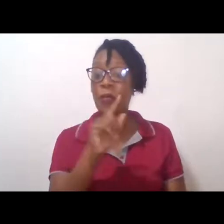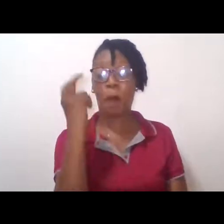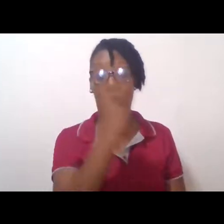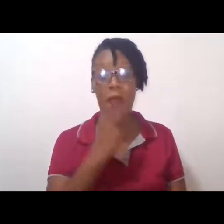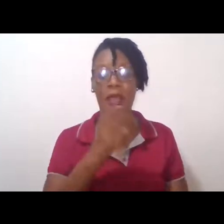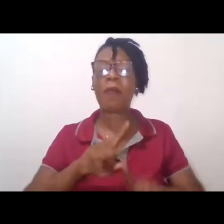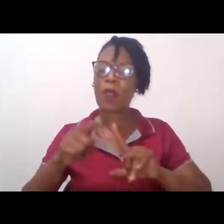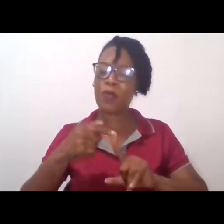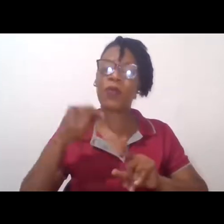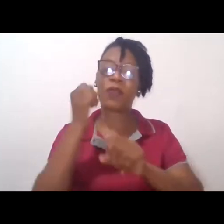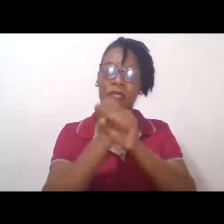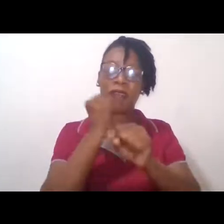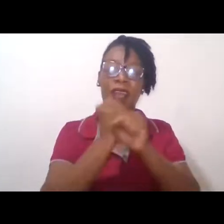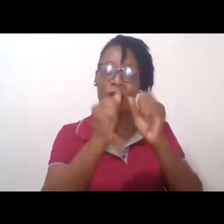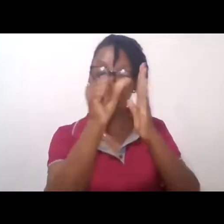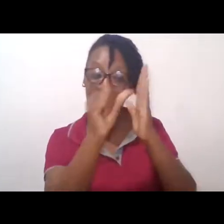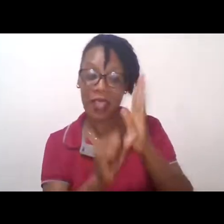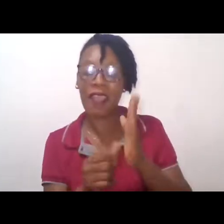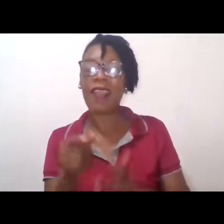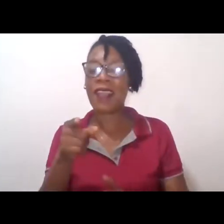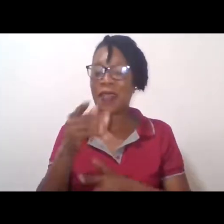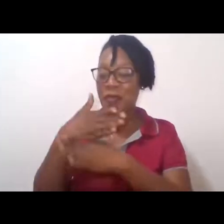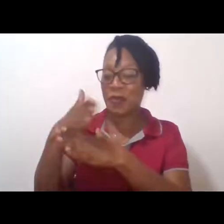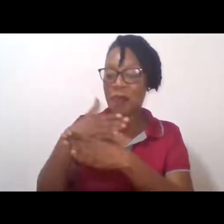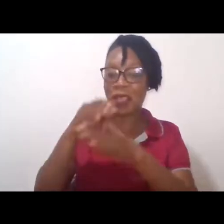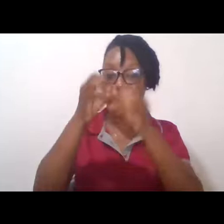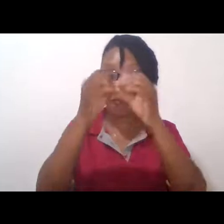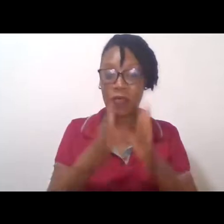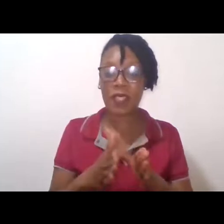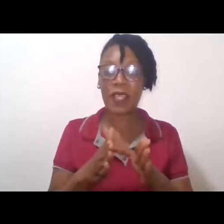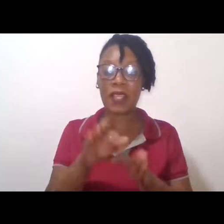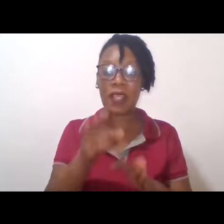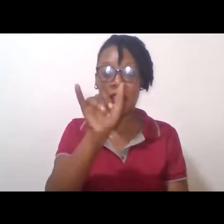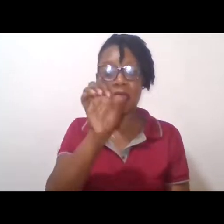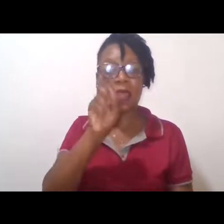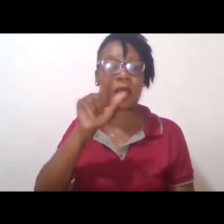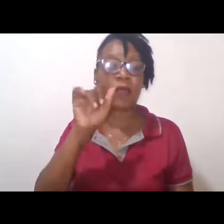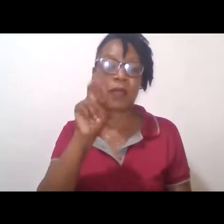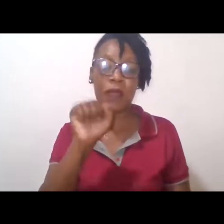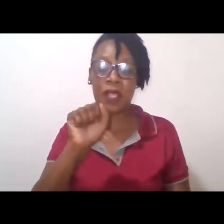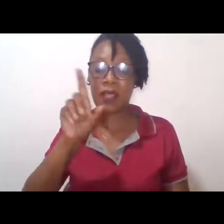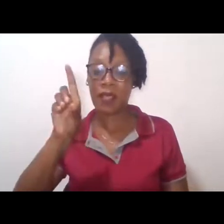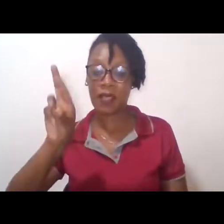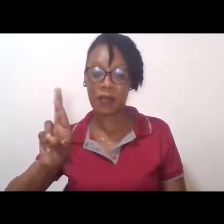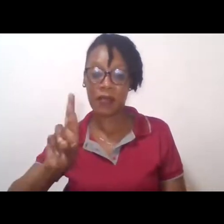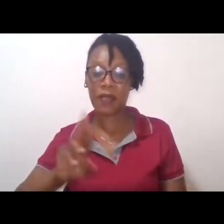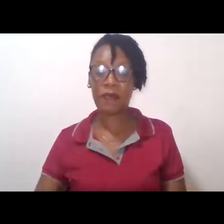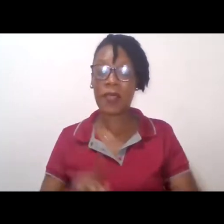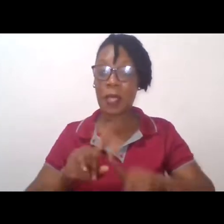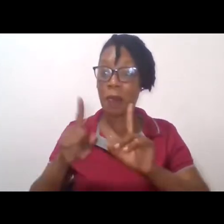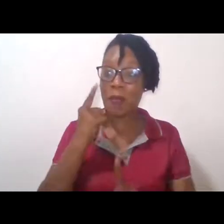con agendas, es lo que nos comparte la profesora Yolanda Rodríguez. Pero vea